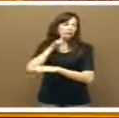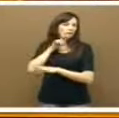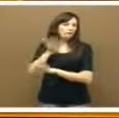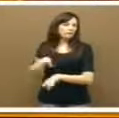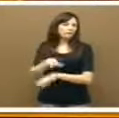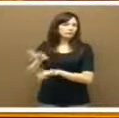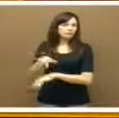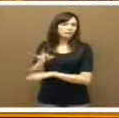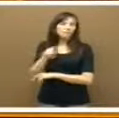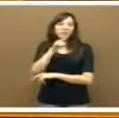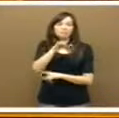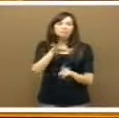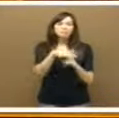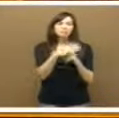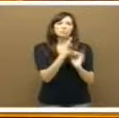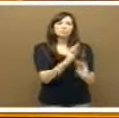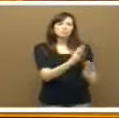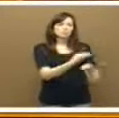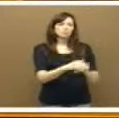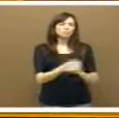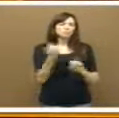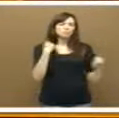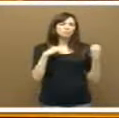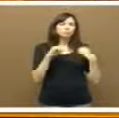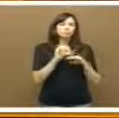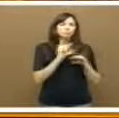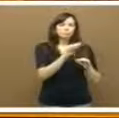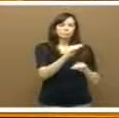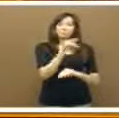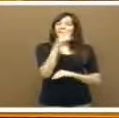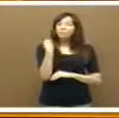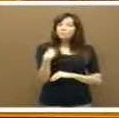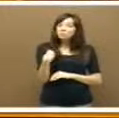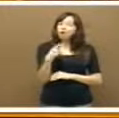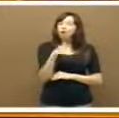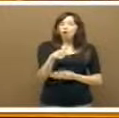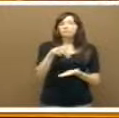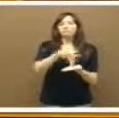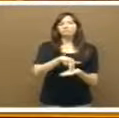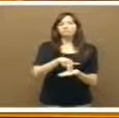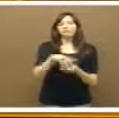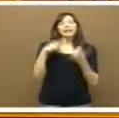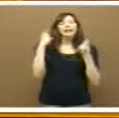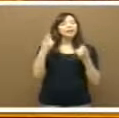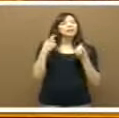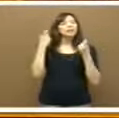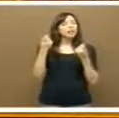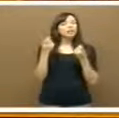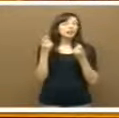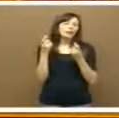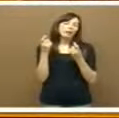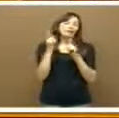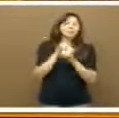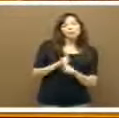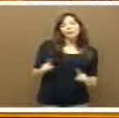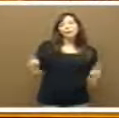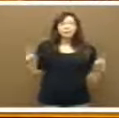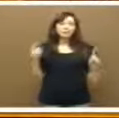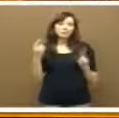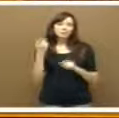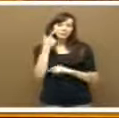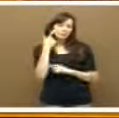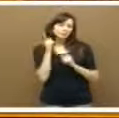Es a eso a los que usted hoy ha venido aquí, a intentar minimizar los logros que